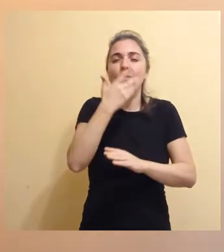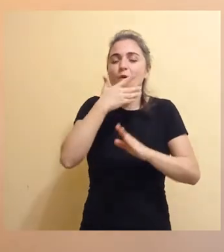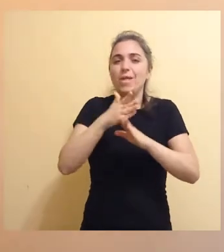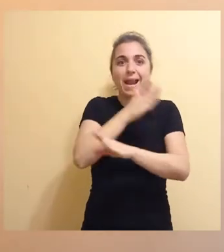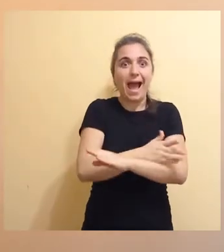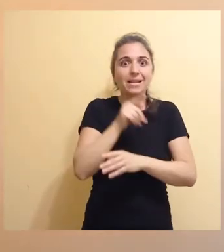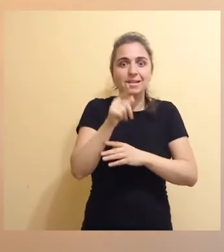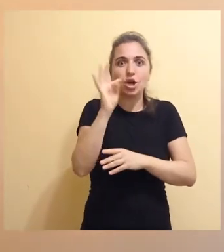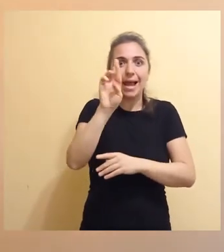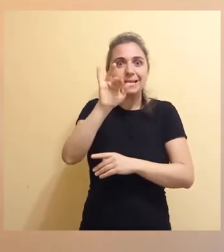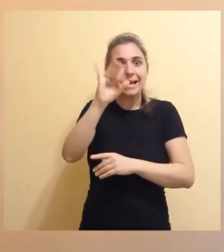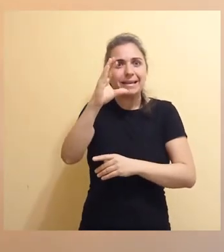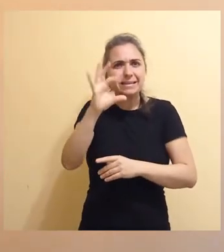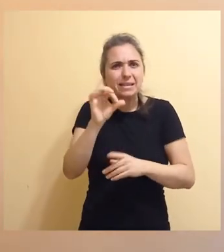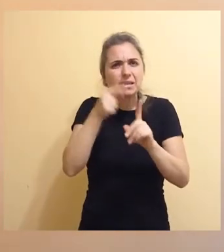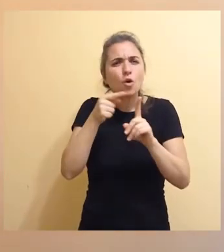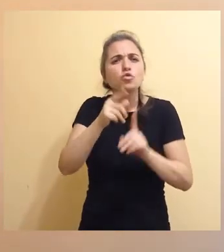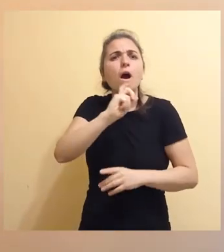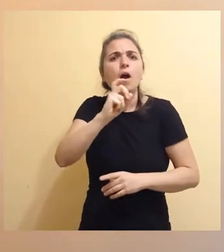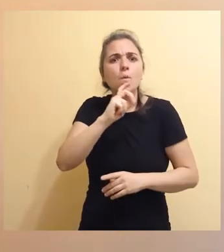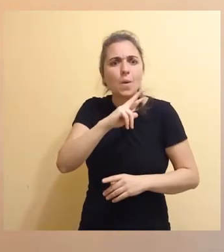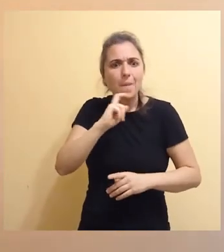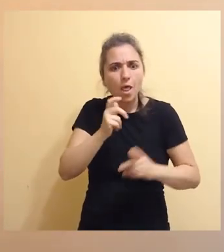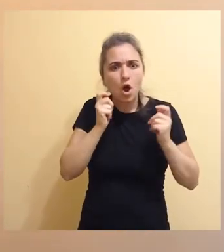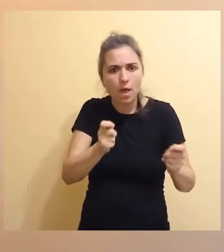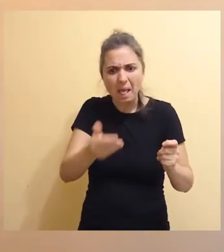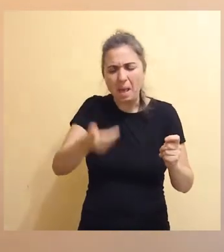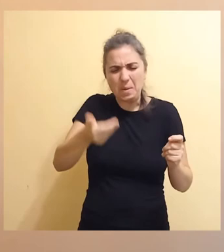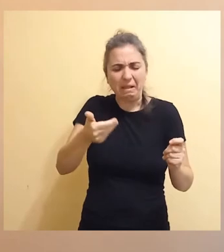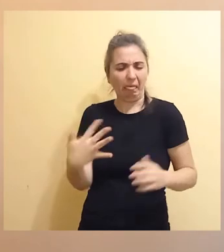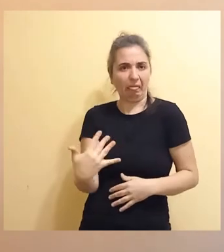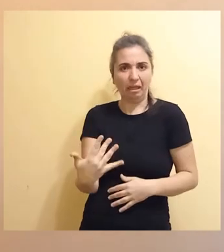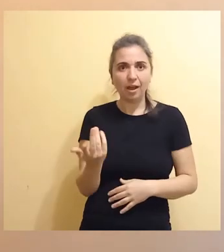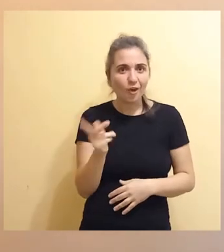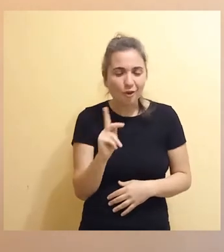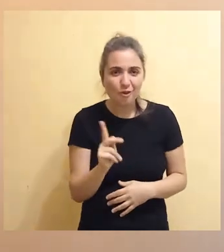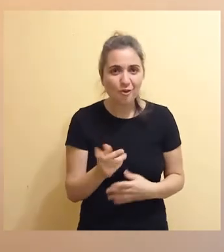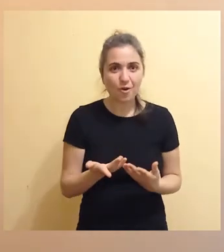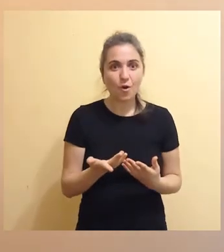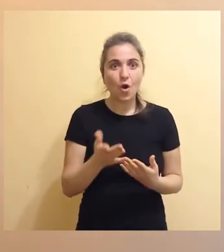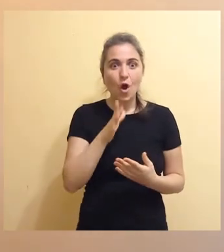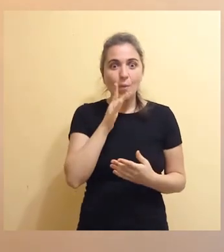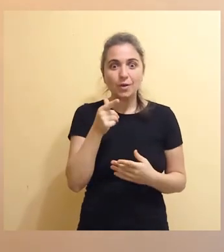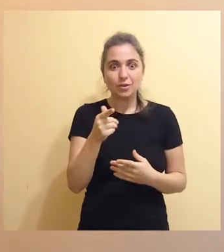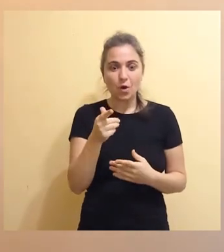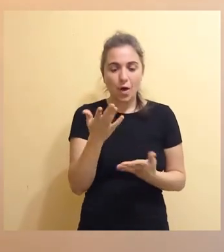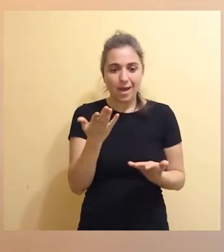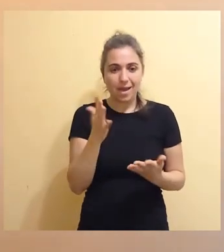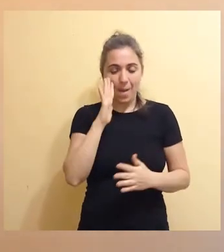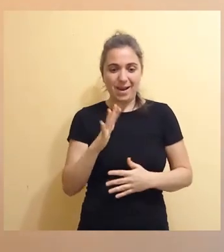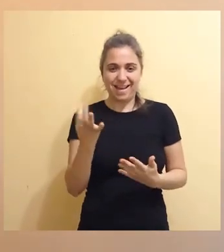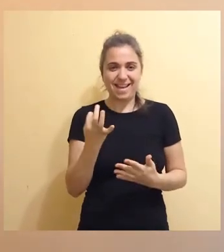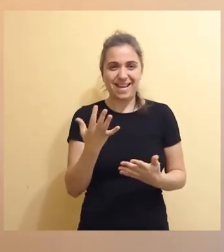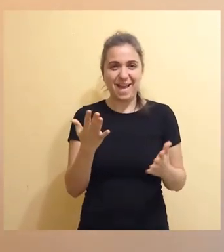mismos códigos, ¿vale? Conocer cómo se utilizan las tricks, darles valor, no quitarles importancia y cómo, bueno, pues que